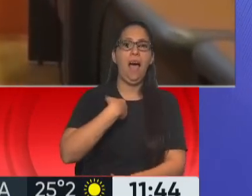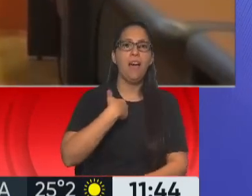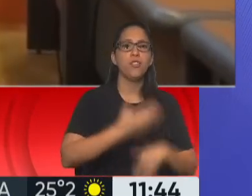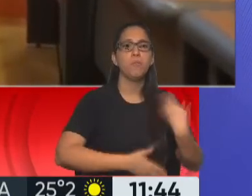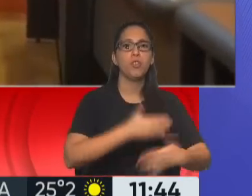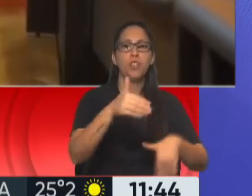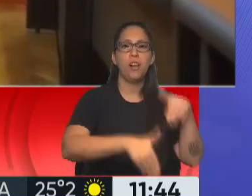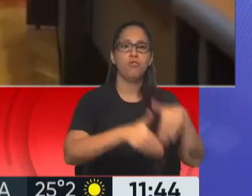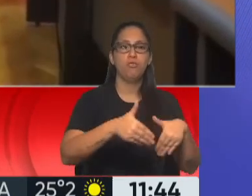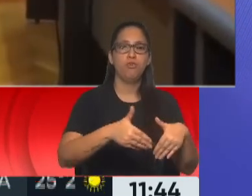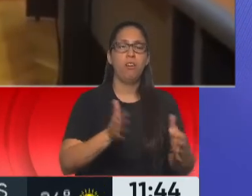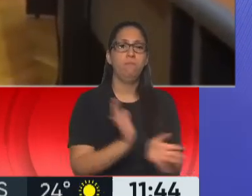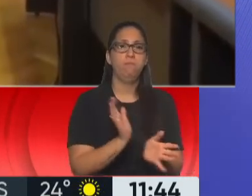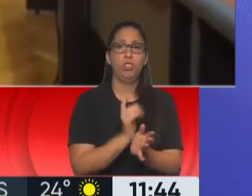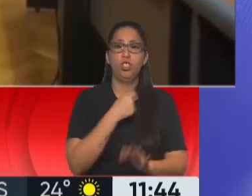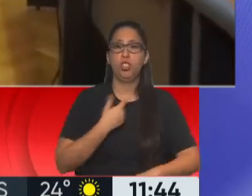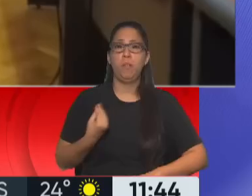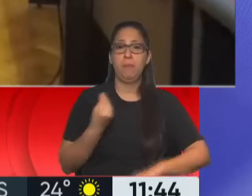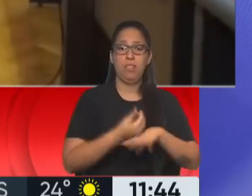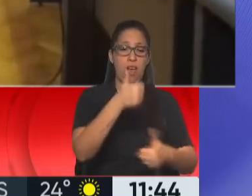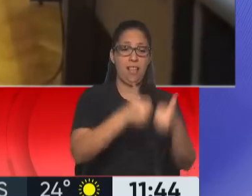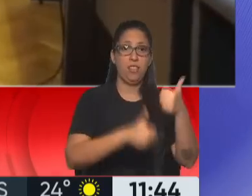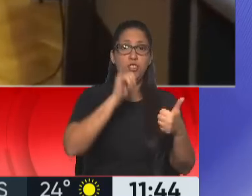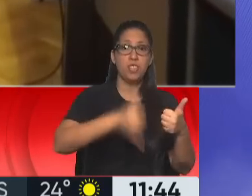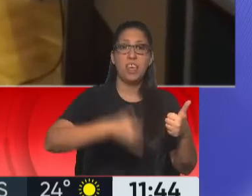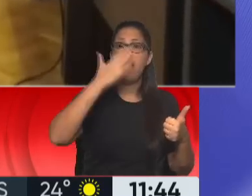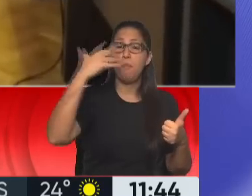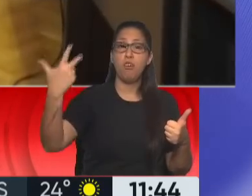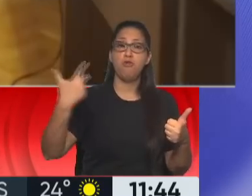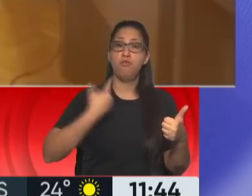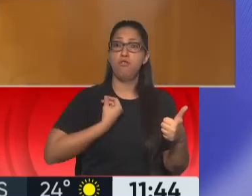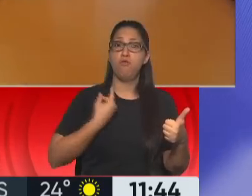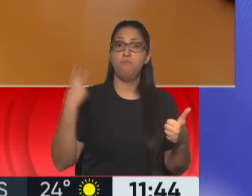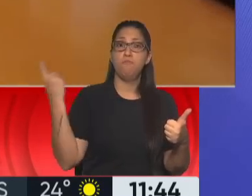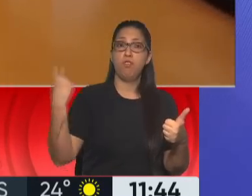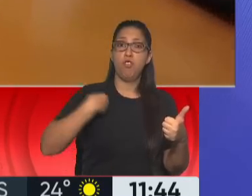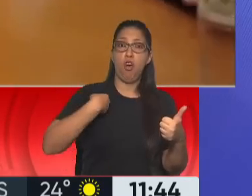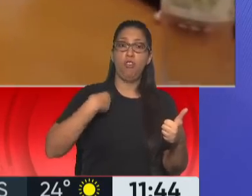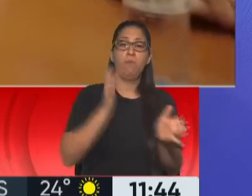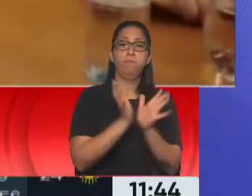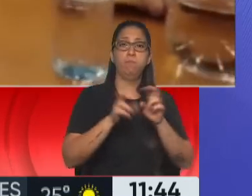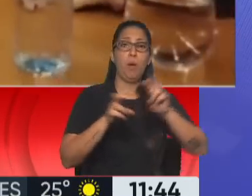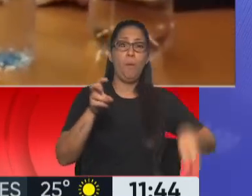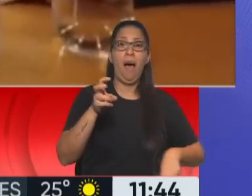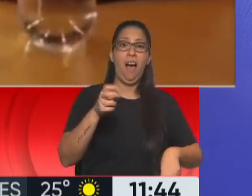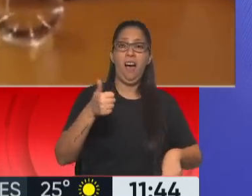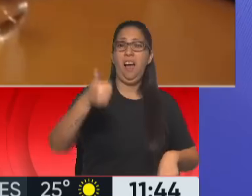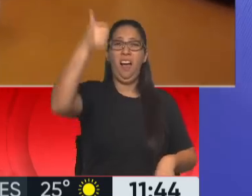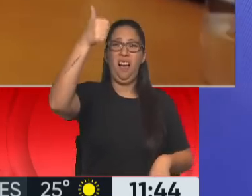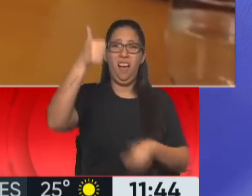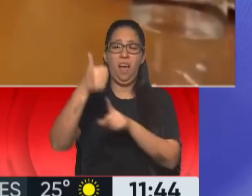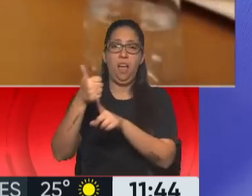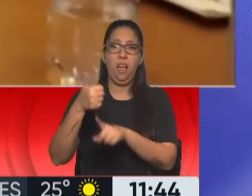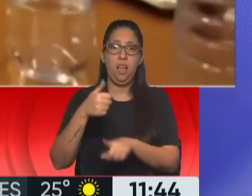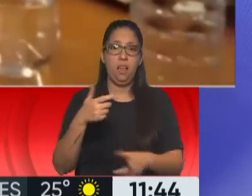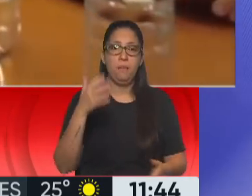electoral, porque si me presento candidata y después fallan en mi contra, ya me sacan de la contienda electoral. Por lo tanto, no podría